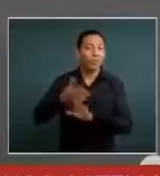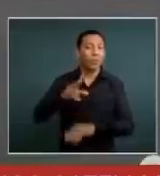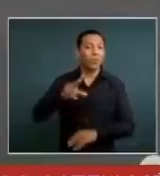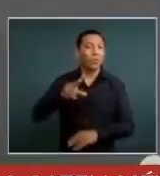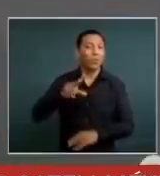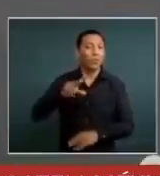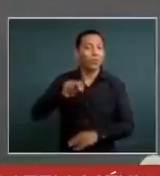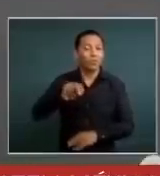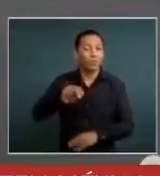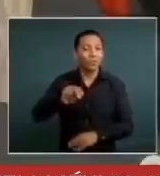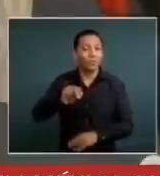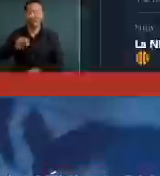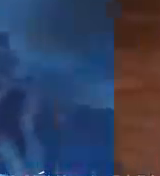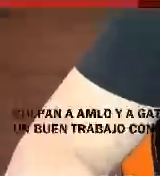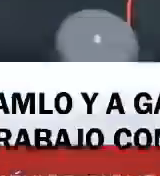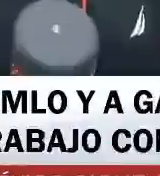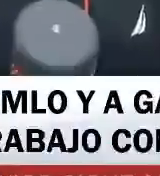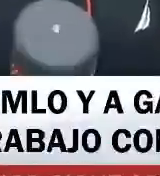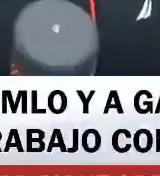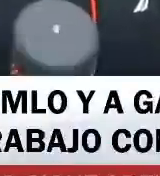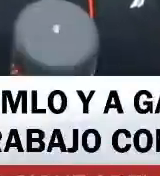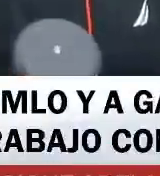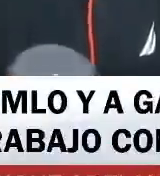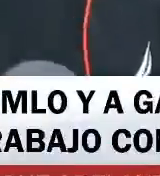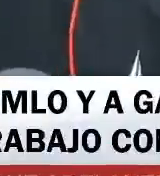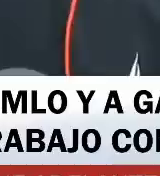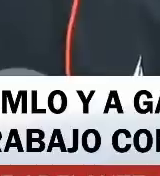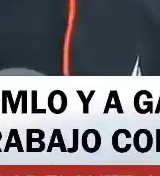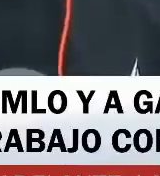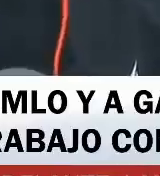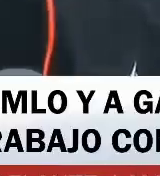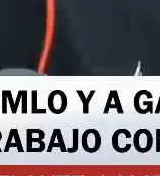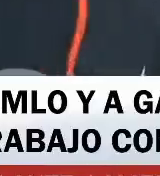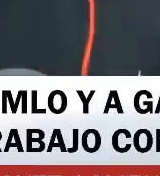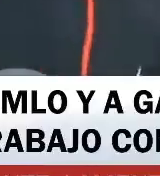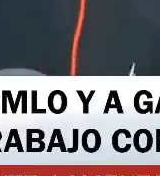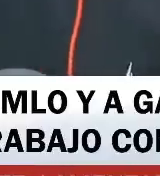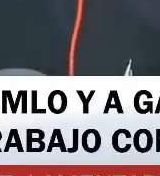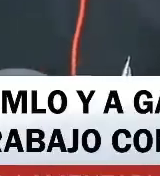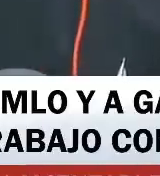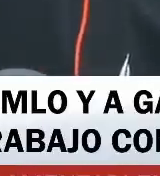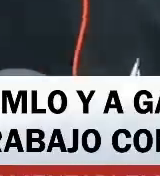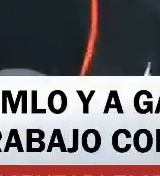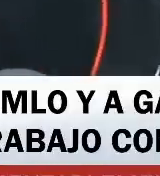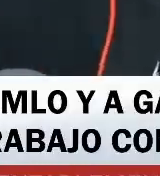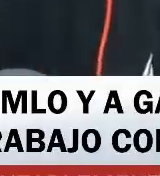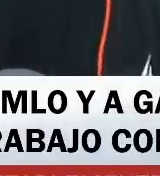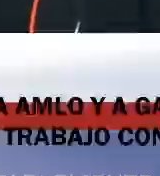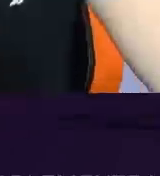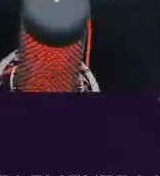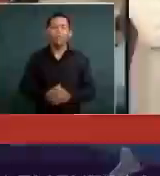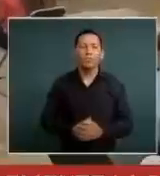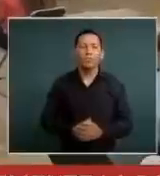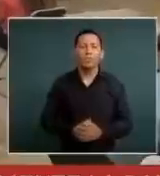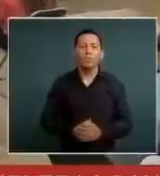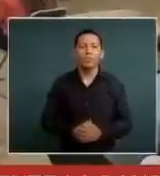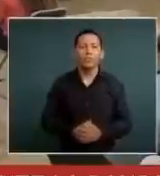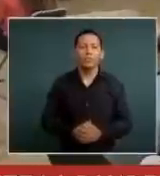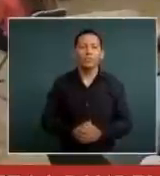el estar bien con uno mismo genera bienestar en general si estás deprimido